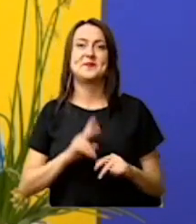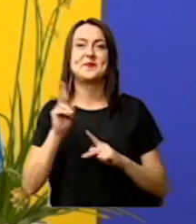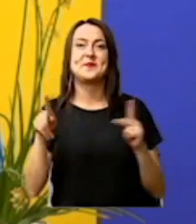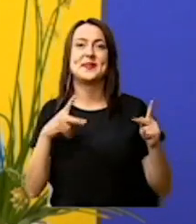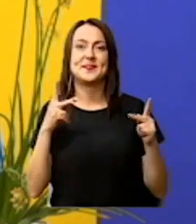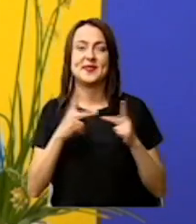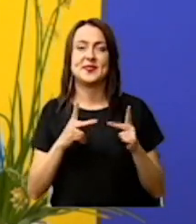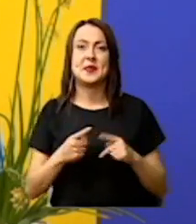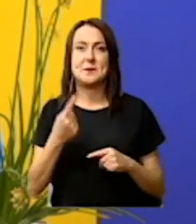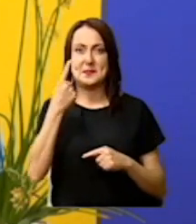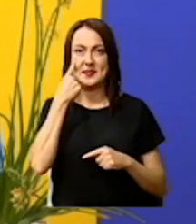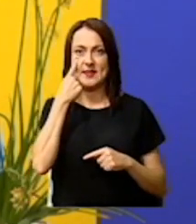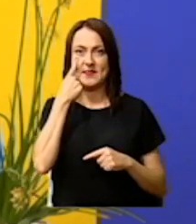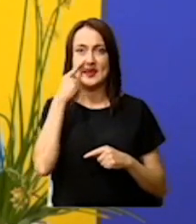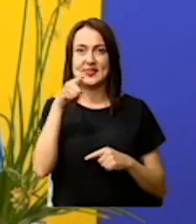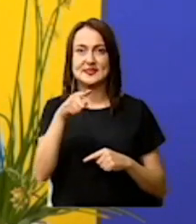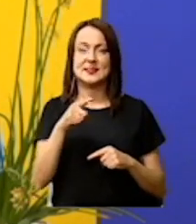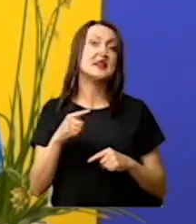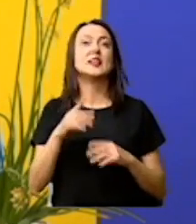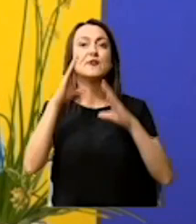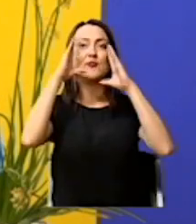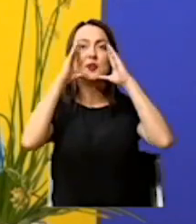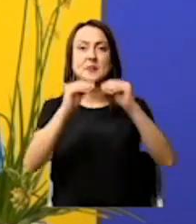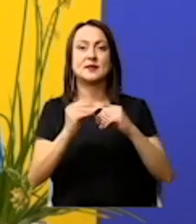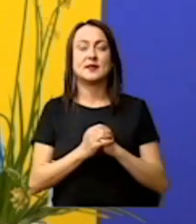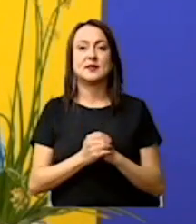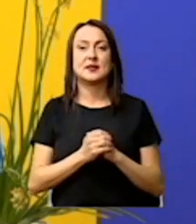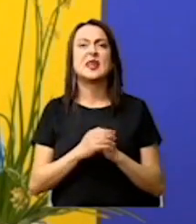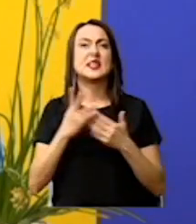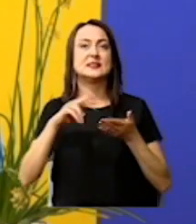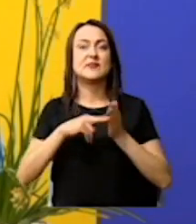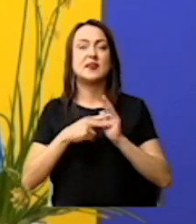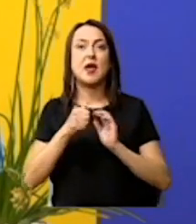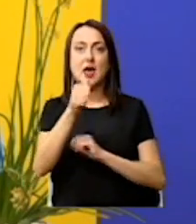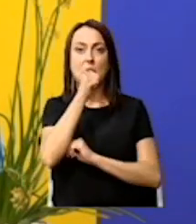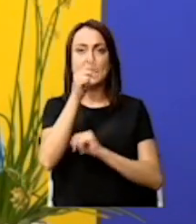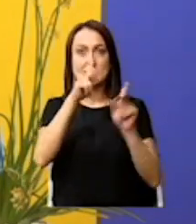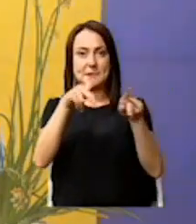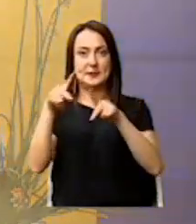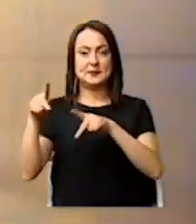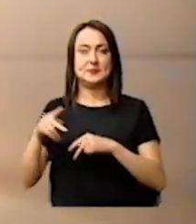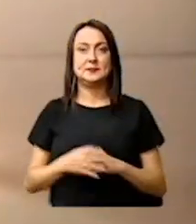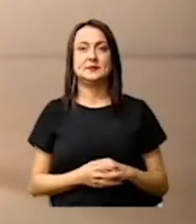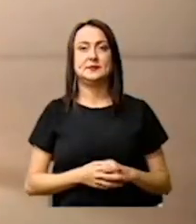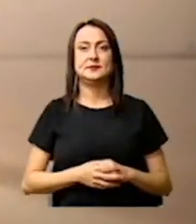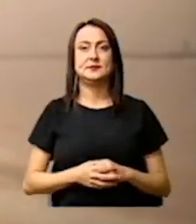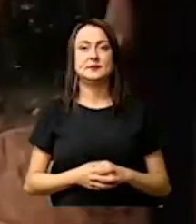Perfecto. Vamos a ver esta cápsula informativa con lo que es el agua para las personas.